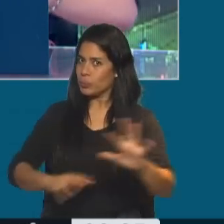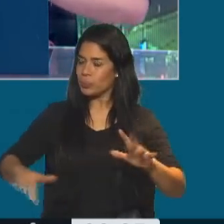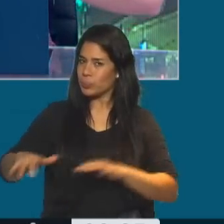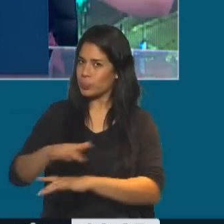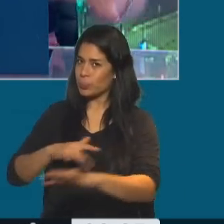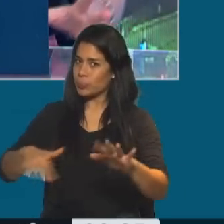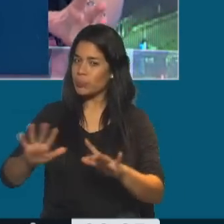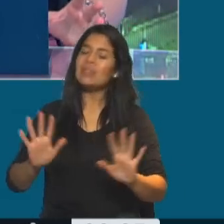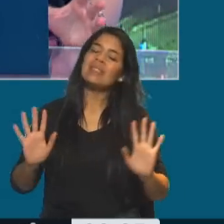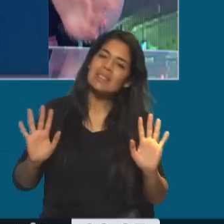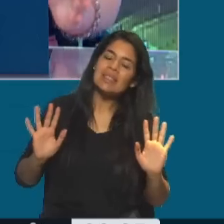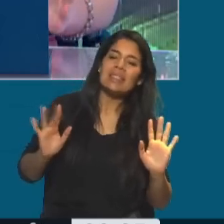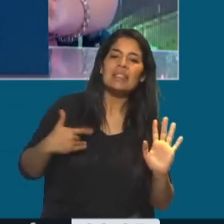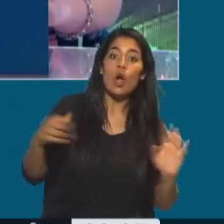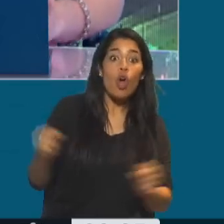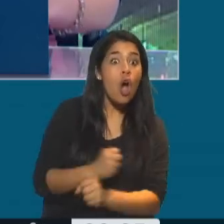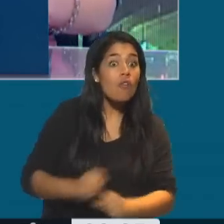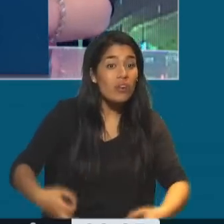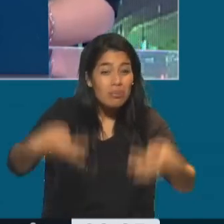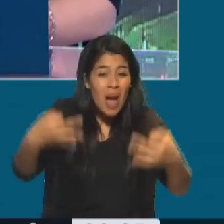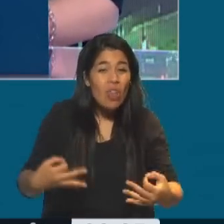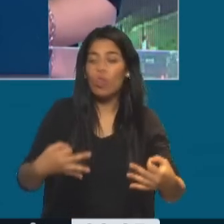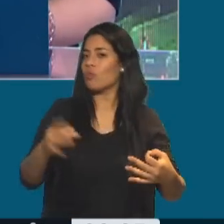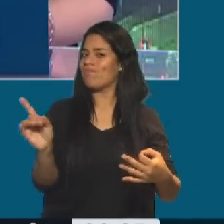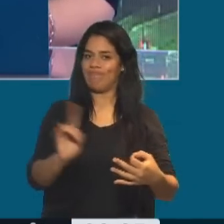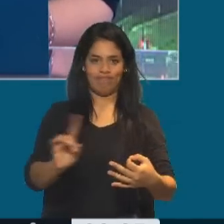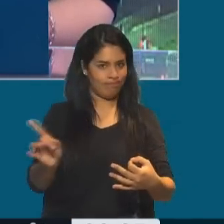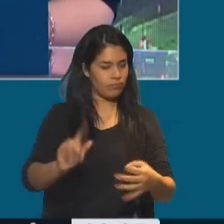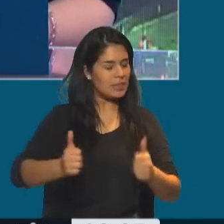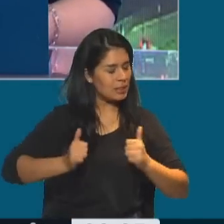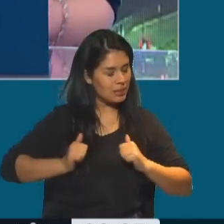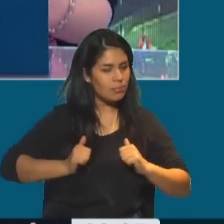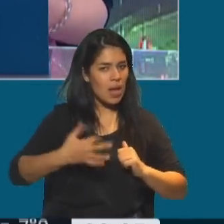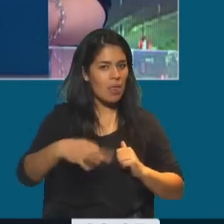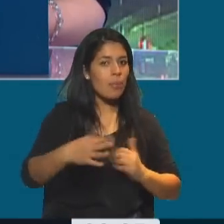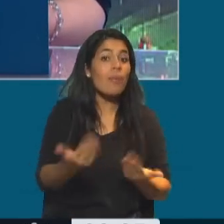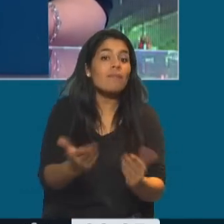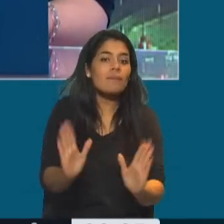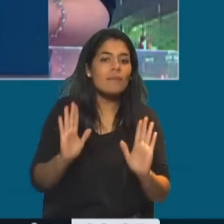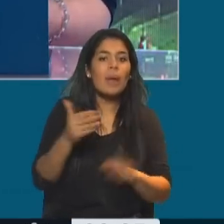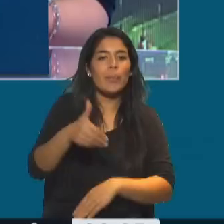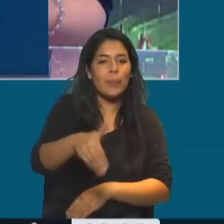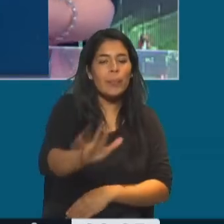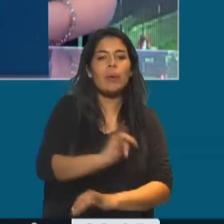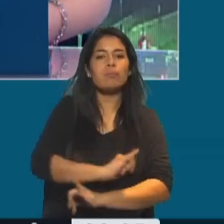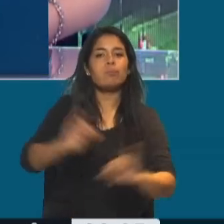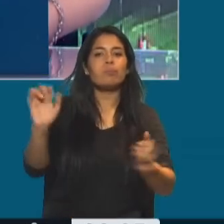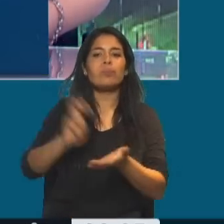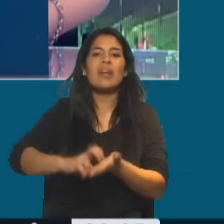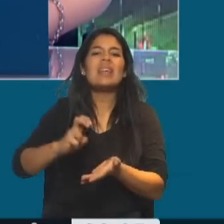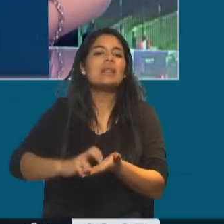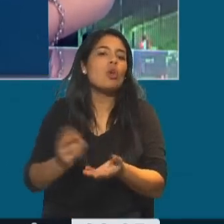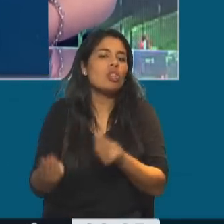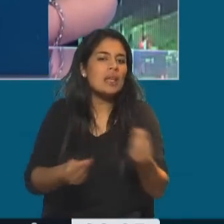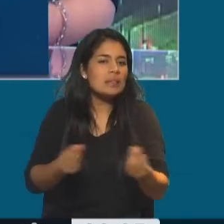con pinzas, como todo lo que sucedió hoy, y esperar finalmente a ver qué es lo que se dice y sobre todo con quién